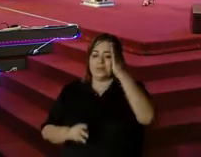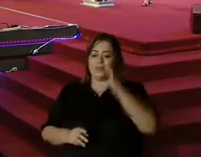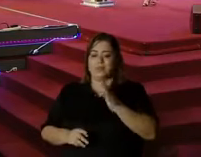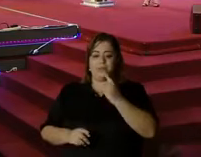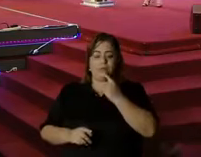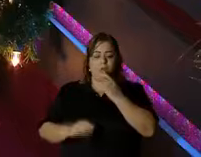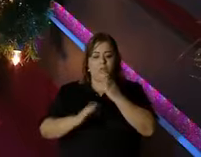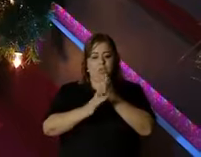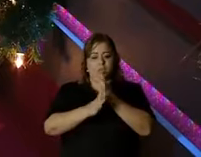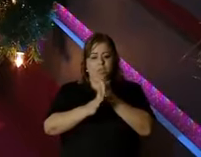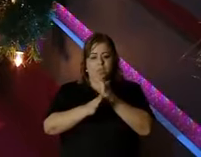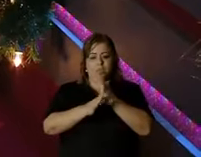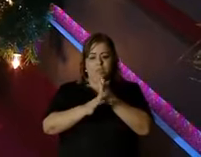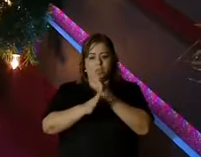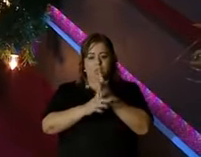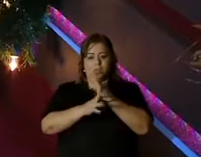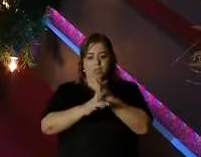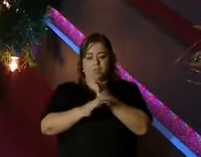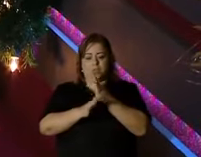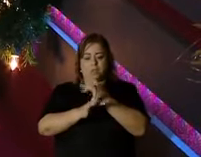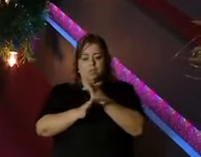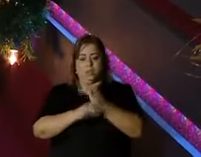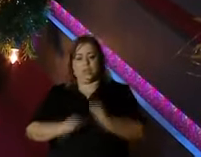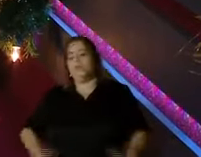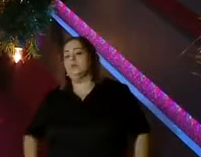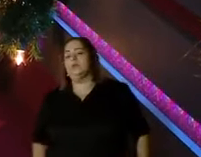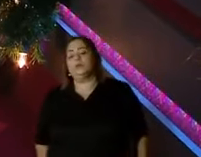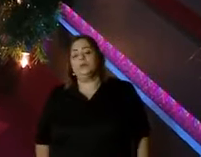kenda. Otaria babashenda.